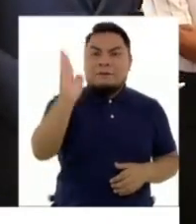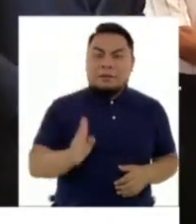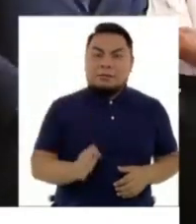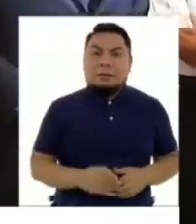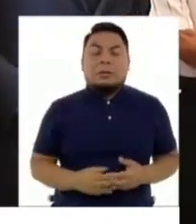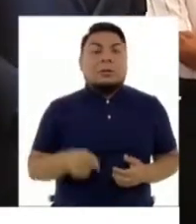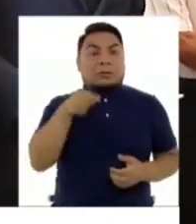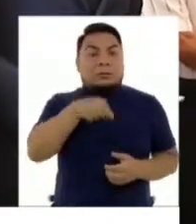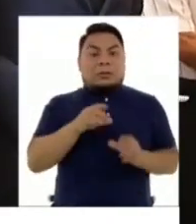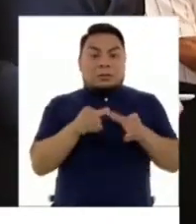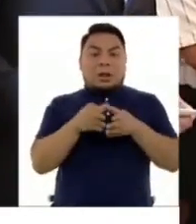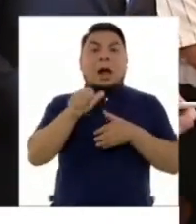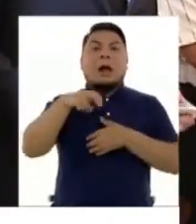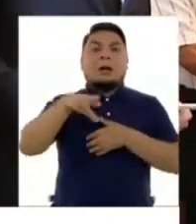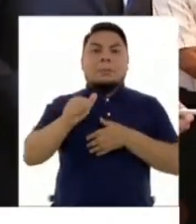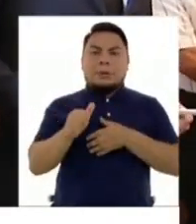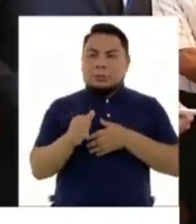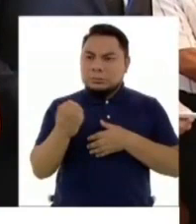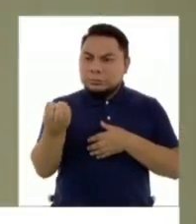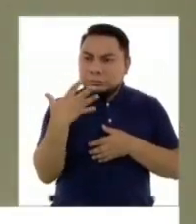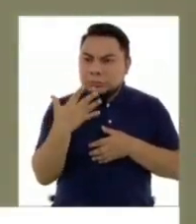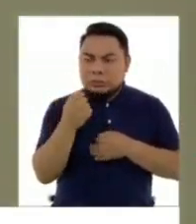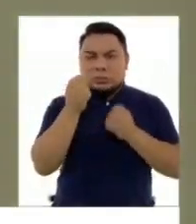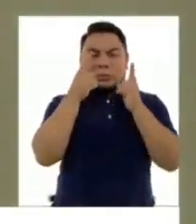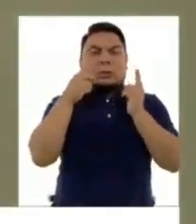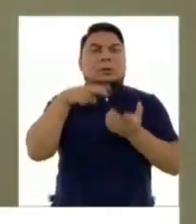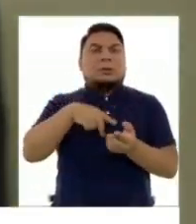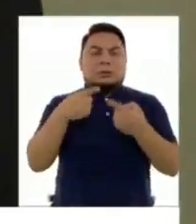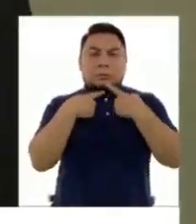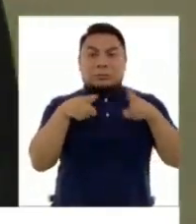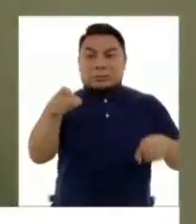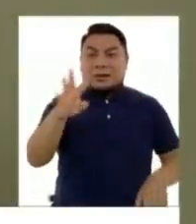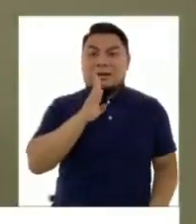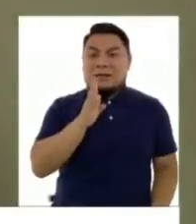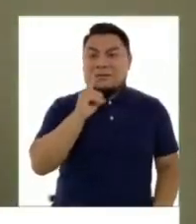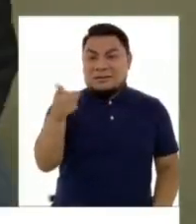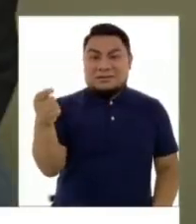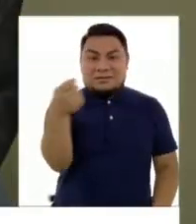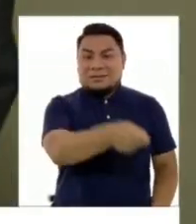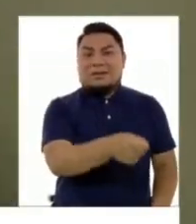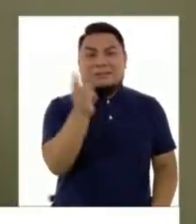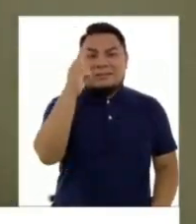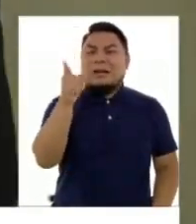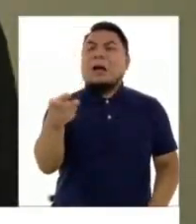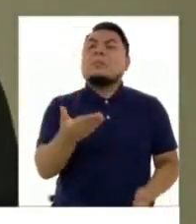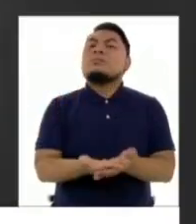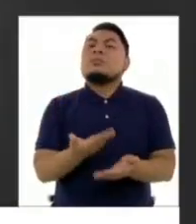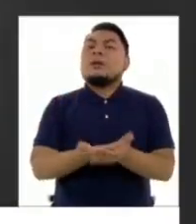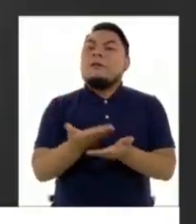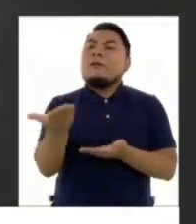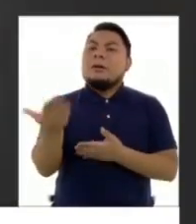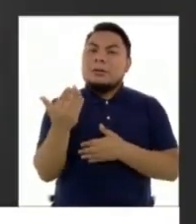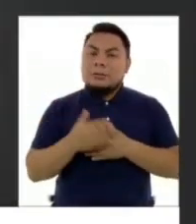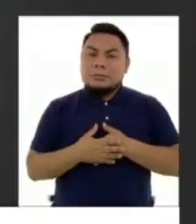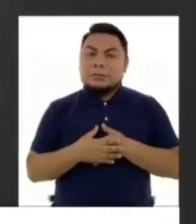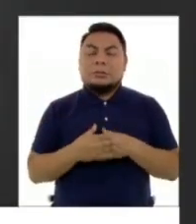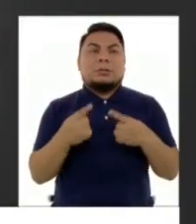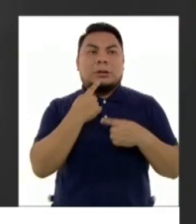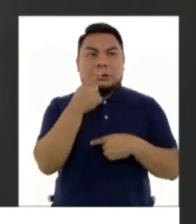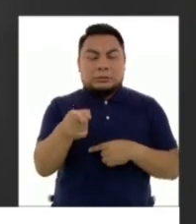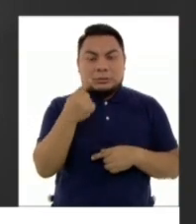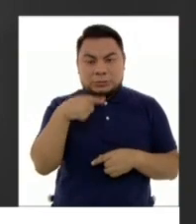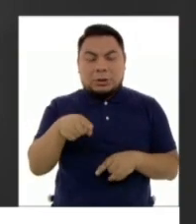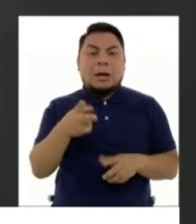del APRA brindaron una conferencia en la que señalaron que dichas afirmaciones deben ser corroboradas. Sobre lo dicho por